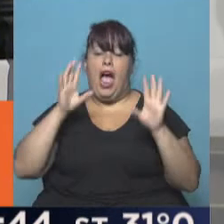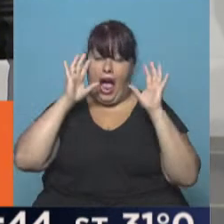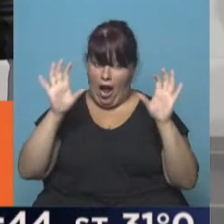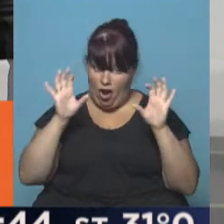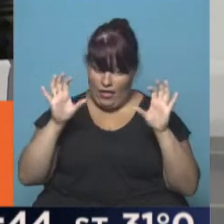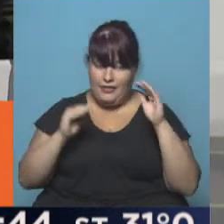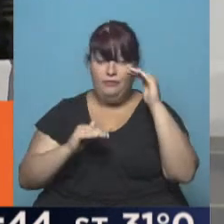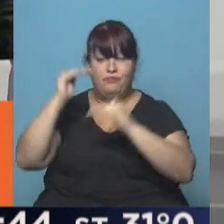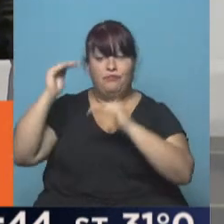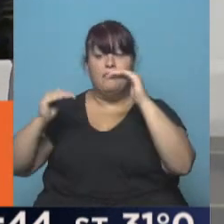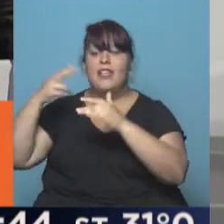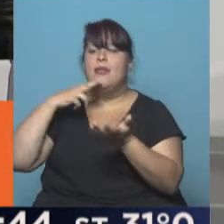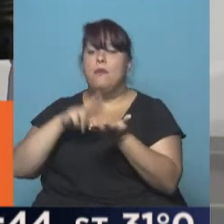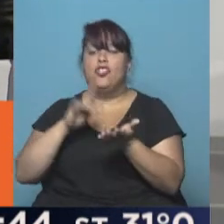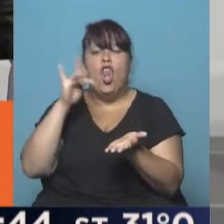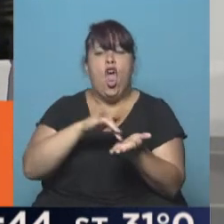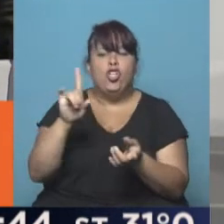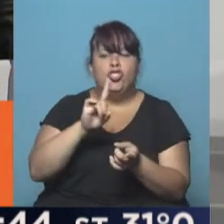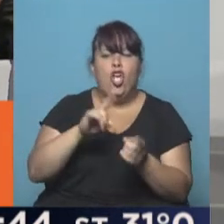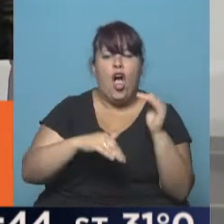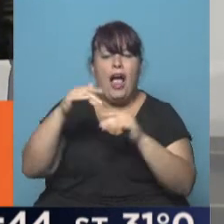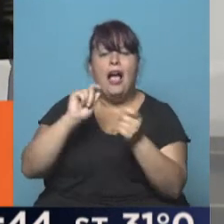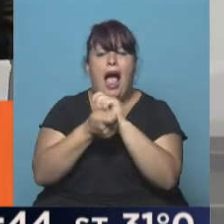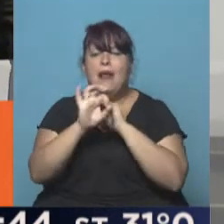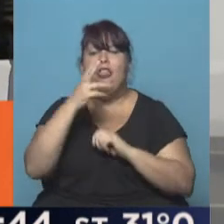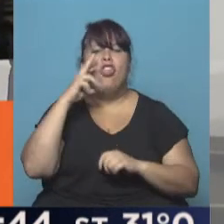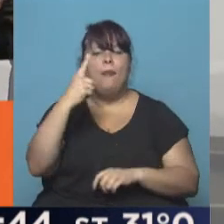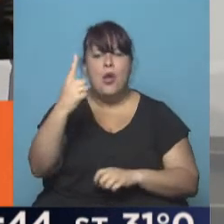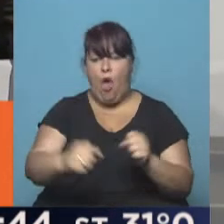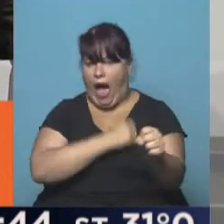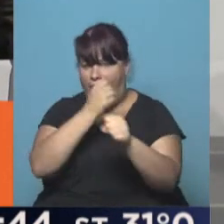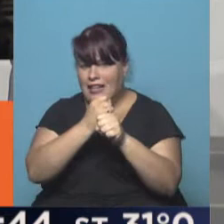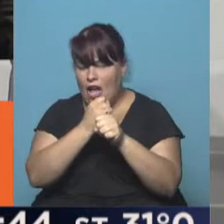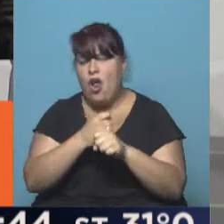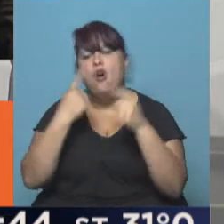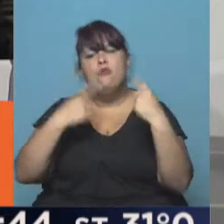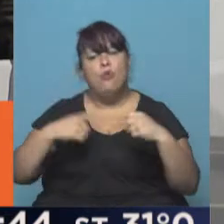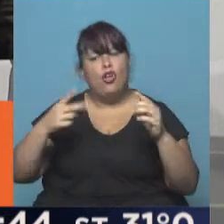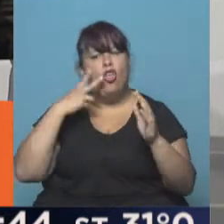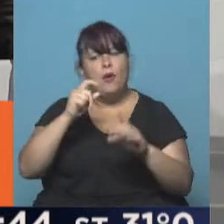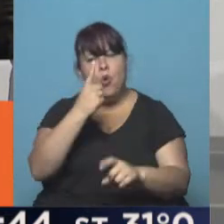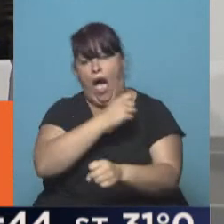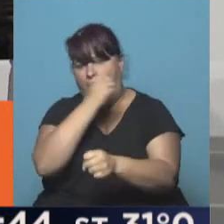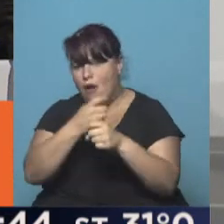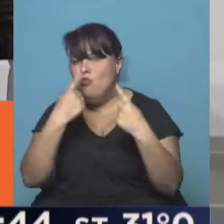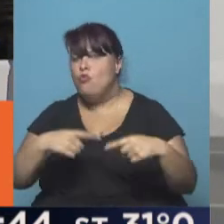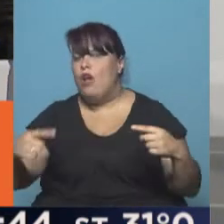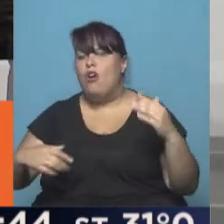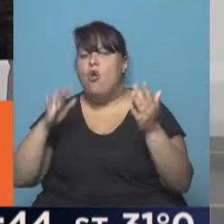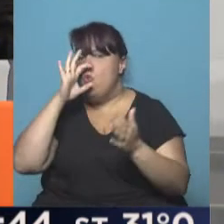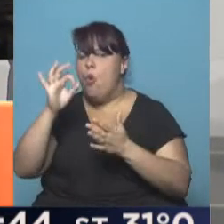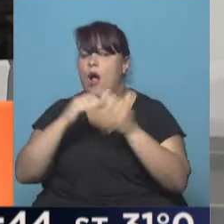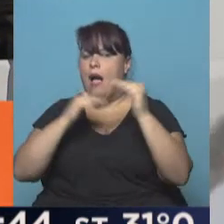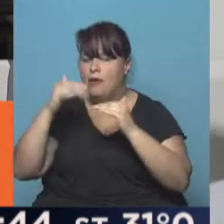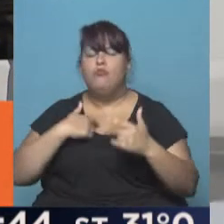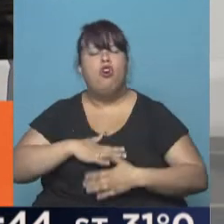que las escalas de este impuesto no se tocaban desde el año 2001, ¿no es así? Y pasaron muchas cosas desde el 2001. Así que estamos muy